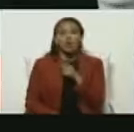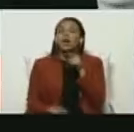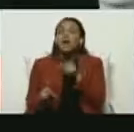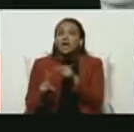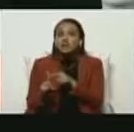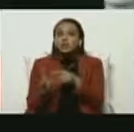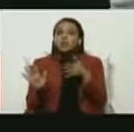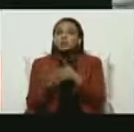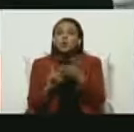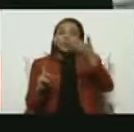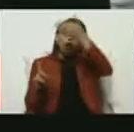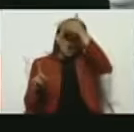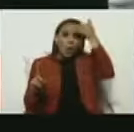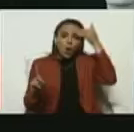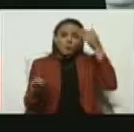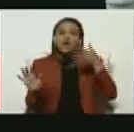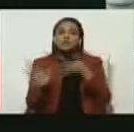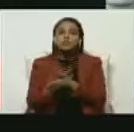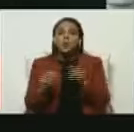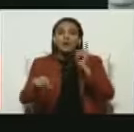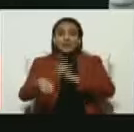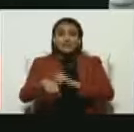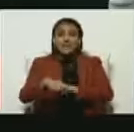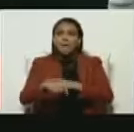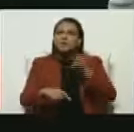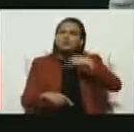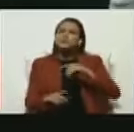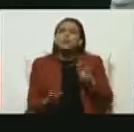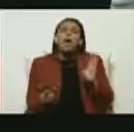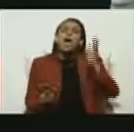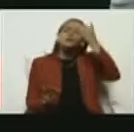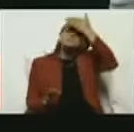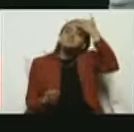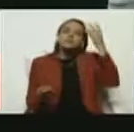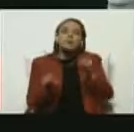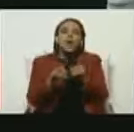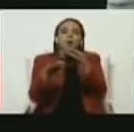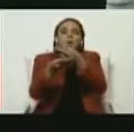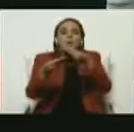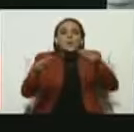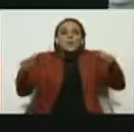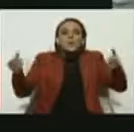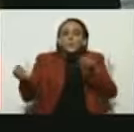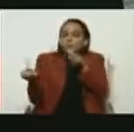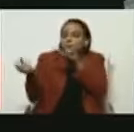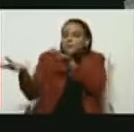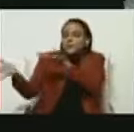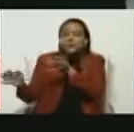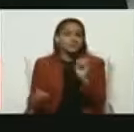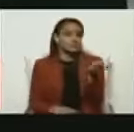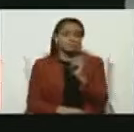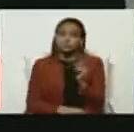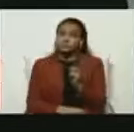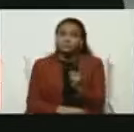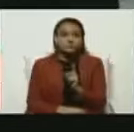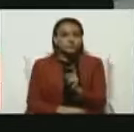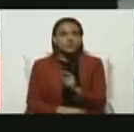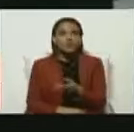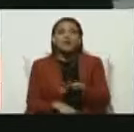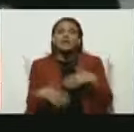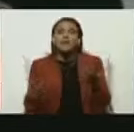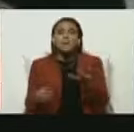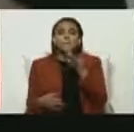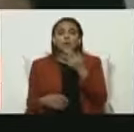lamentables consecuencias del tiempo basado en las tendencias, en los contenidos de las redes, que